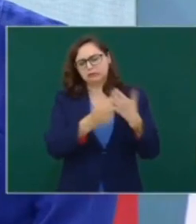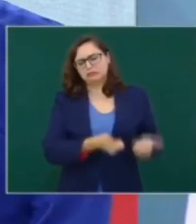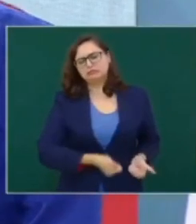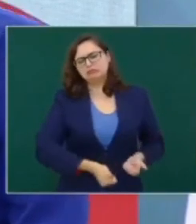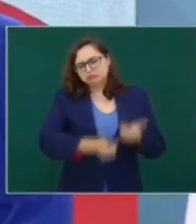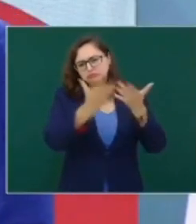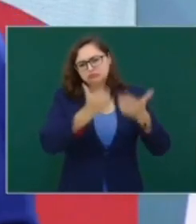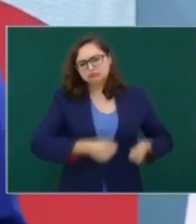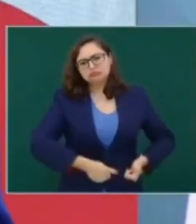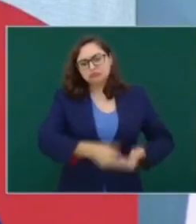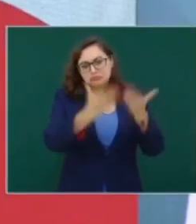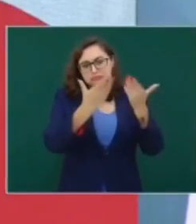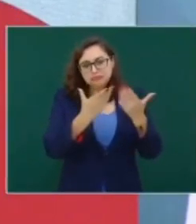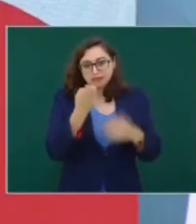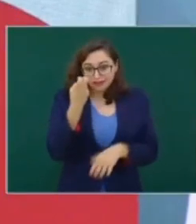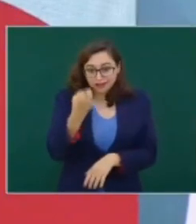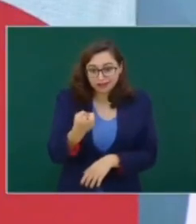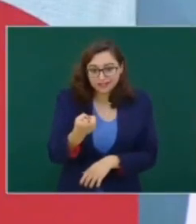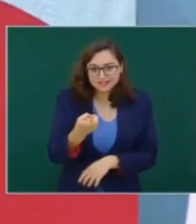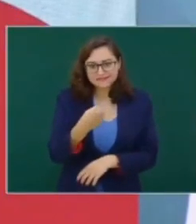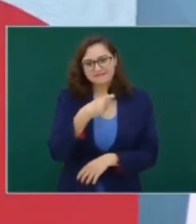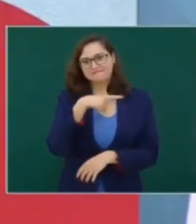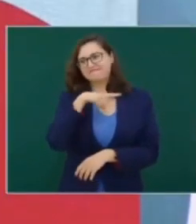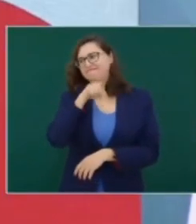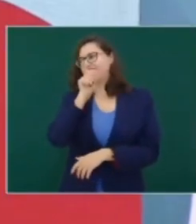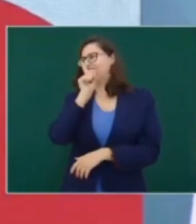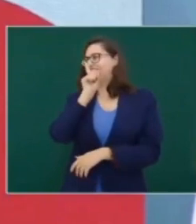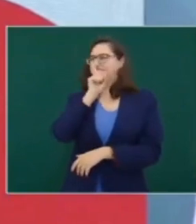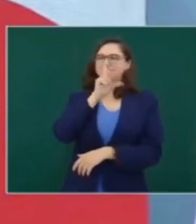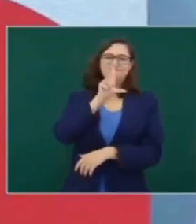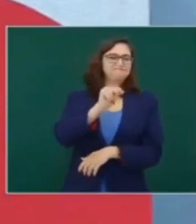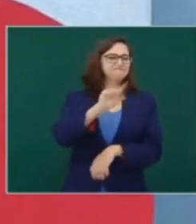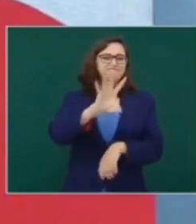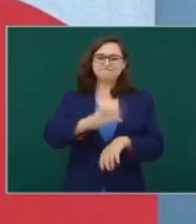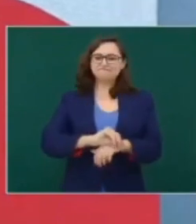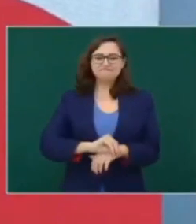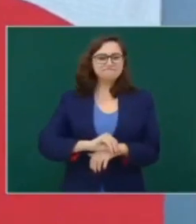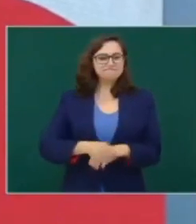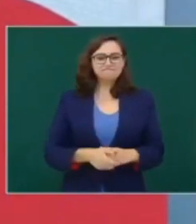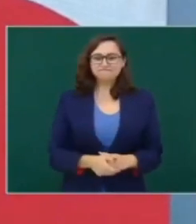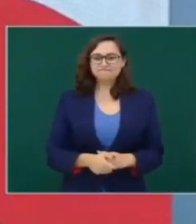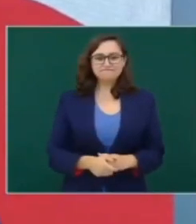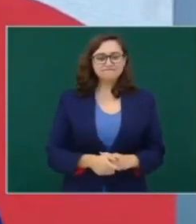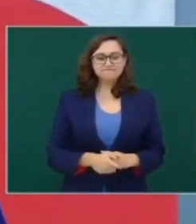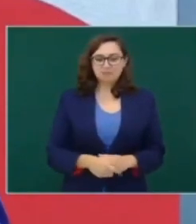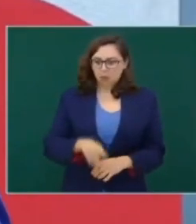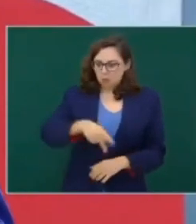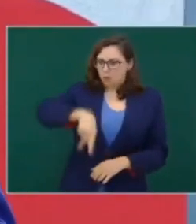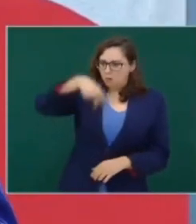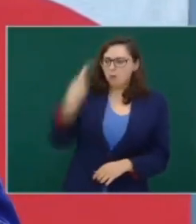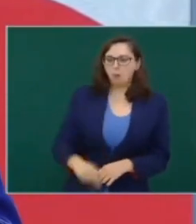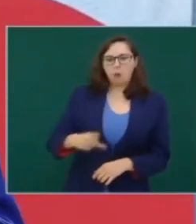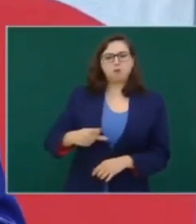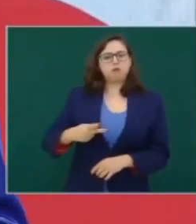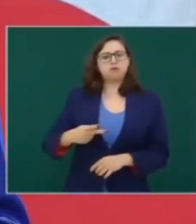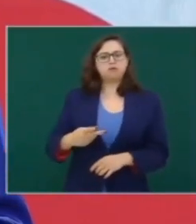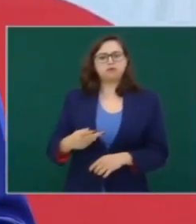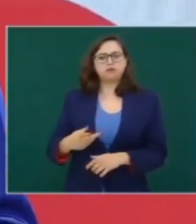que es de los mexicanos, y no solo, repito, de nuestra generación, es de los que vienen